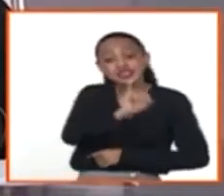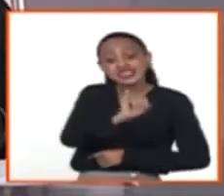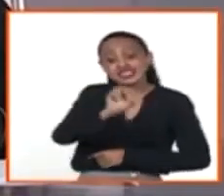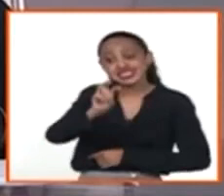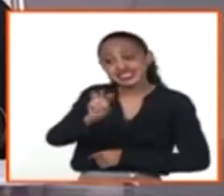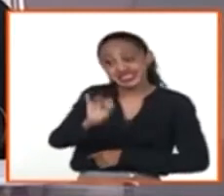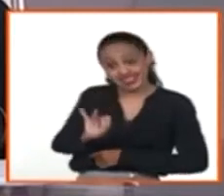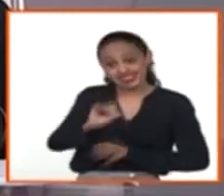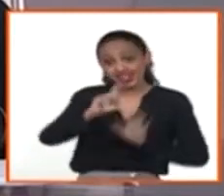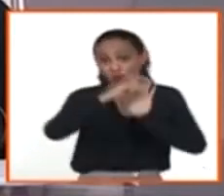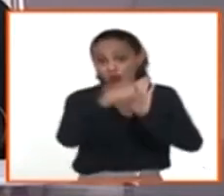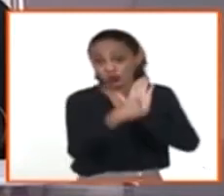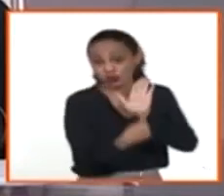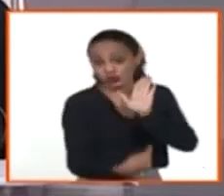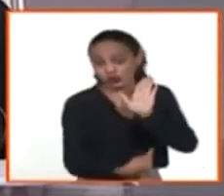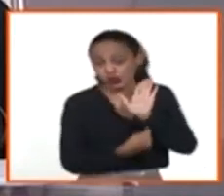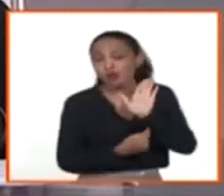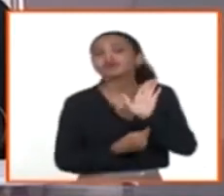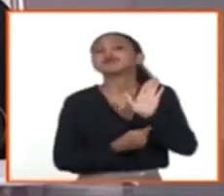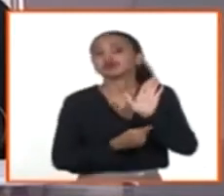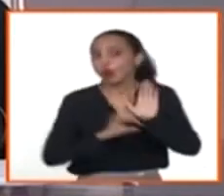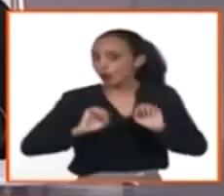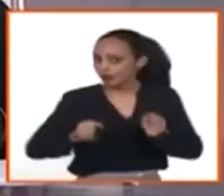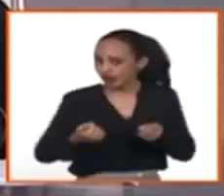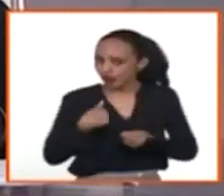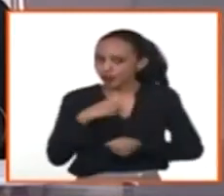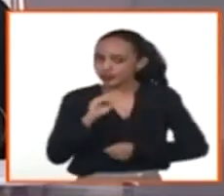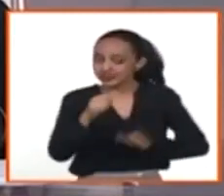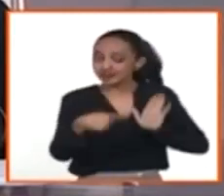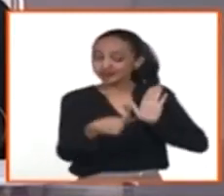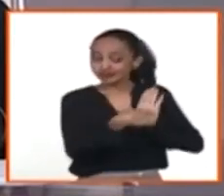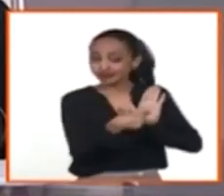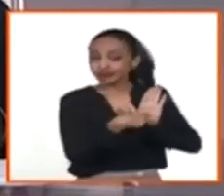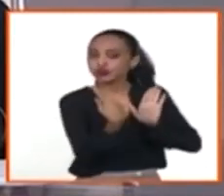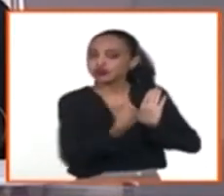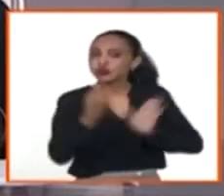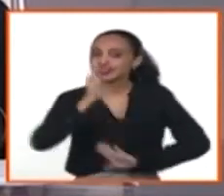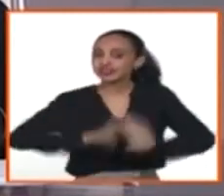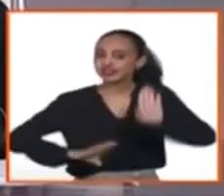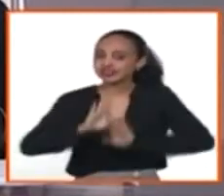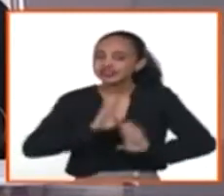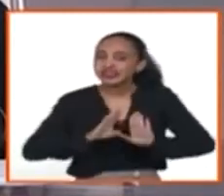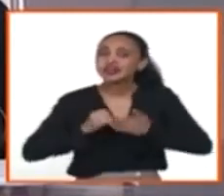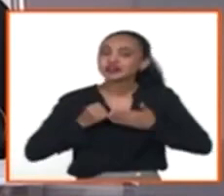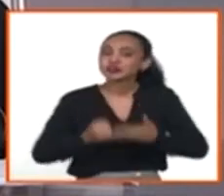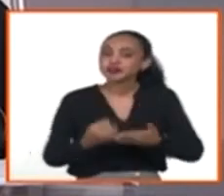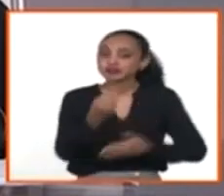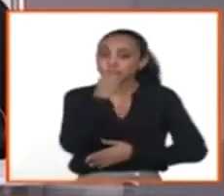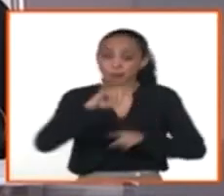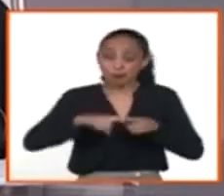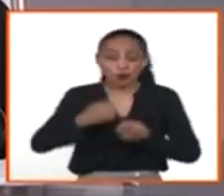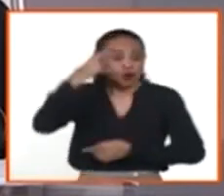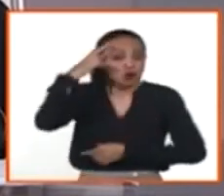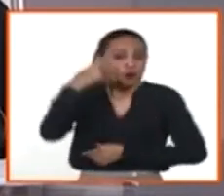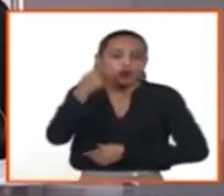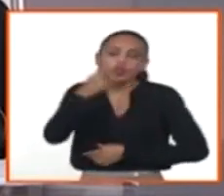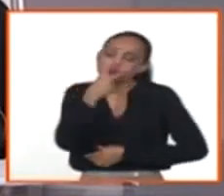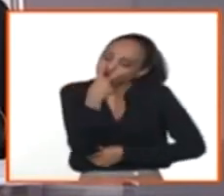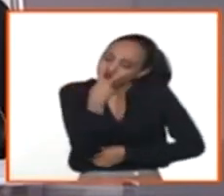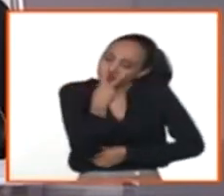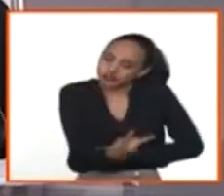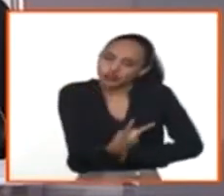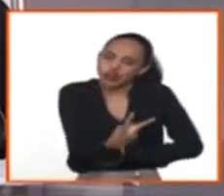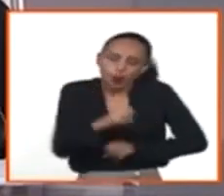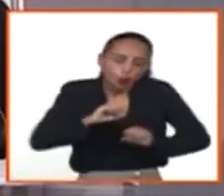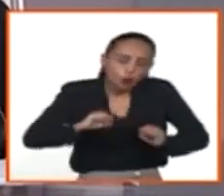obliga a hacer un pronunciamiento hacia la seguridad alimentaria, porque este artículo prevé que el Estado tiene la obligación de fortalecerla. Por tanto,